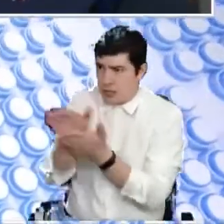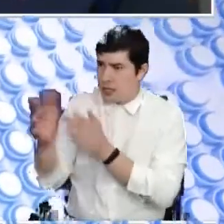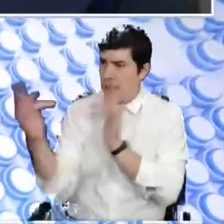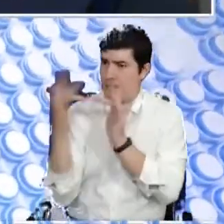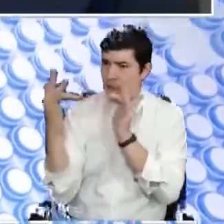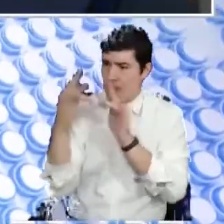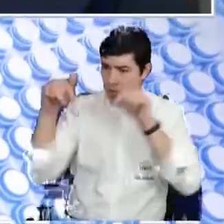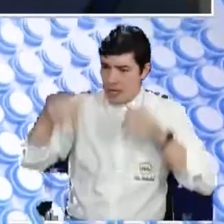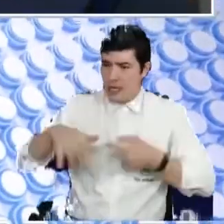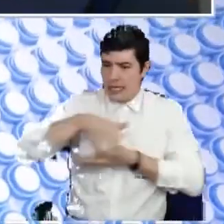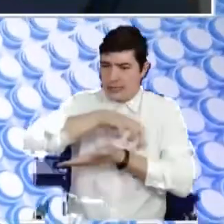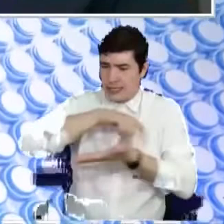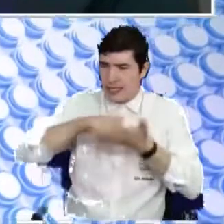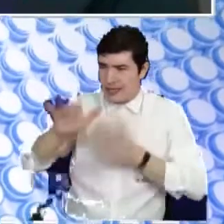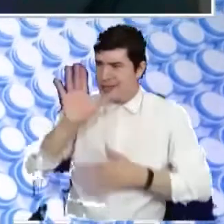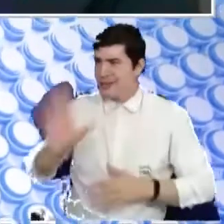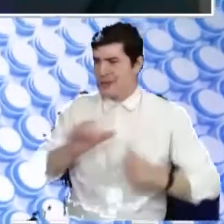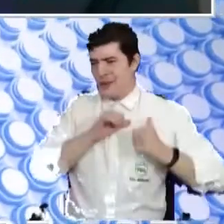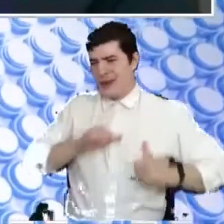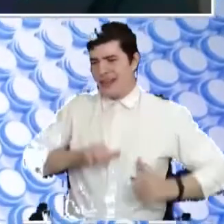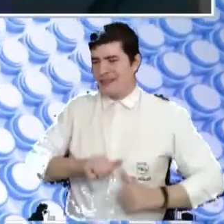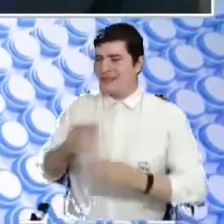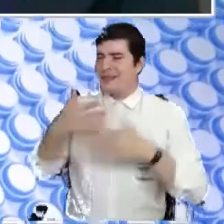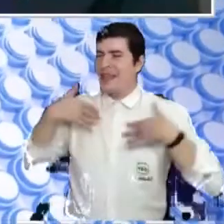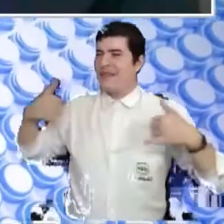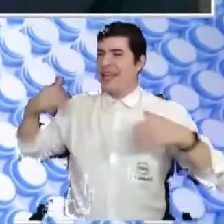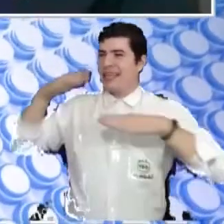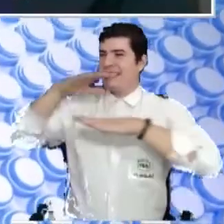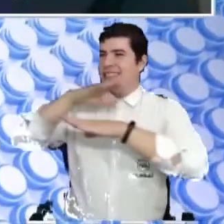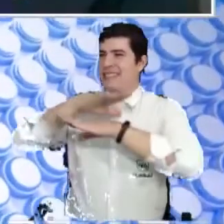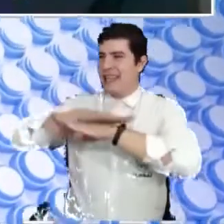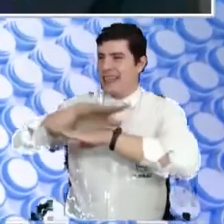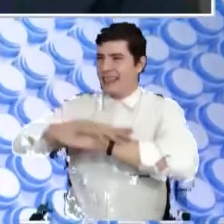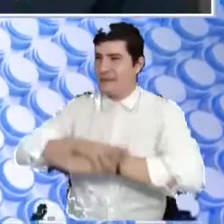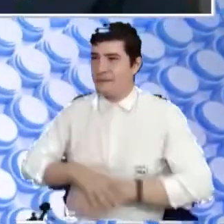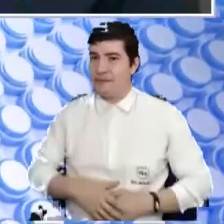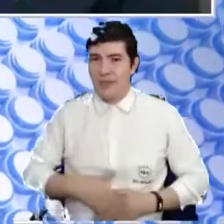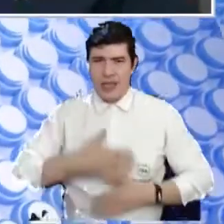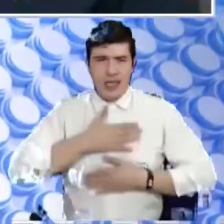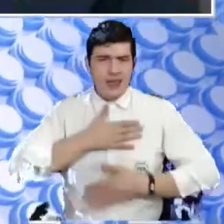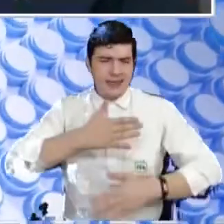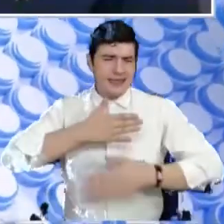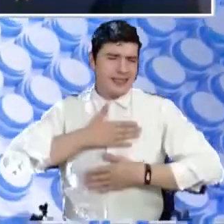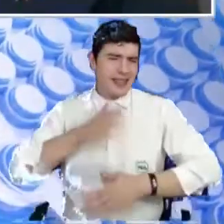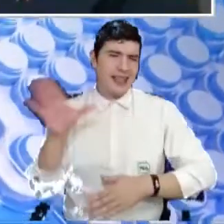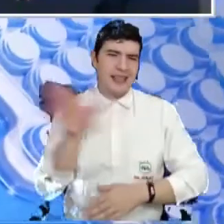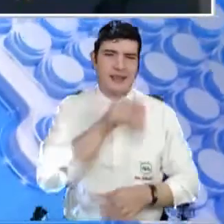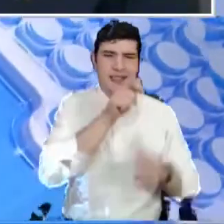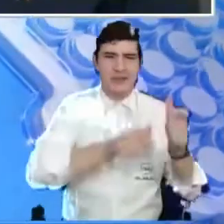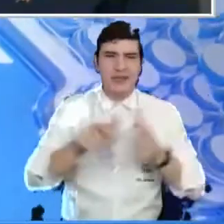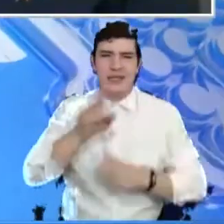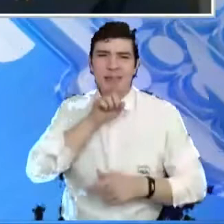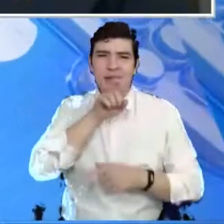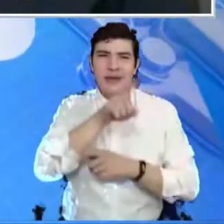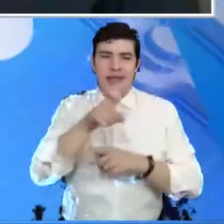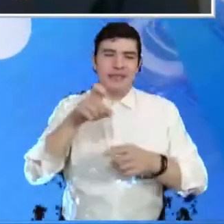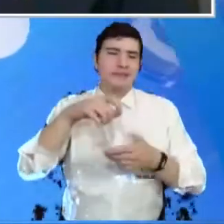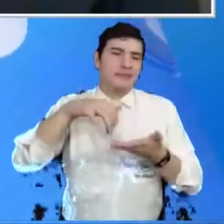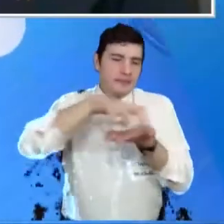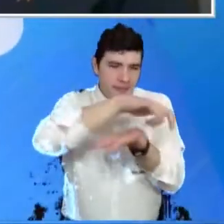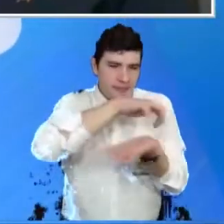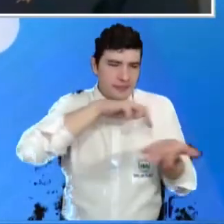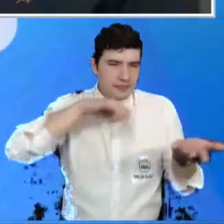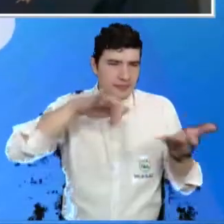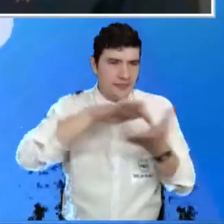donde usted tiene su corazón, por supuesto. Feliz tarde. Saludos a toda la gente de Bucaramanga y de los Santander. Tengo muy